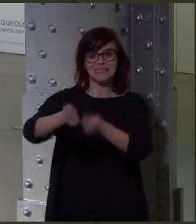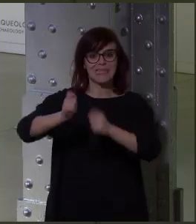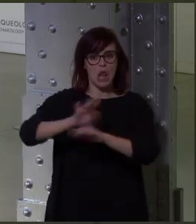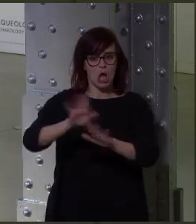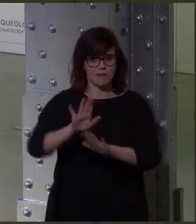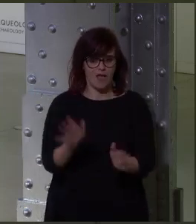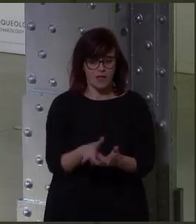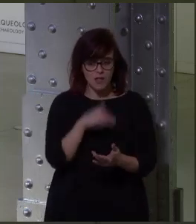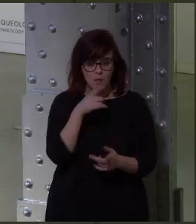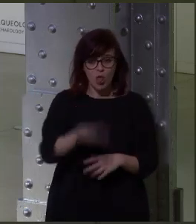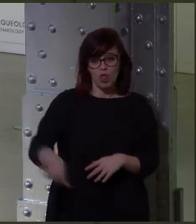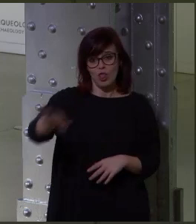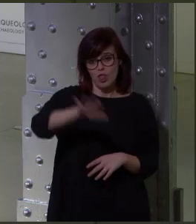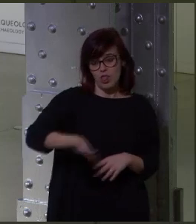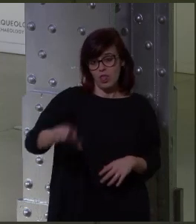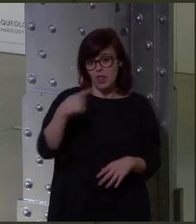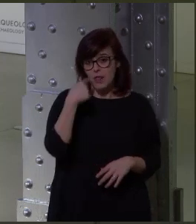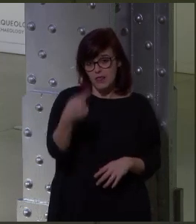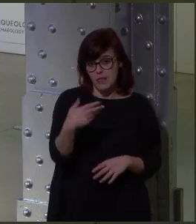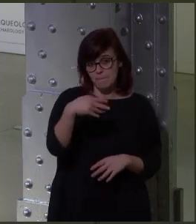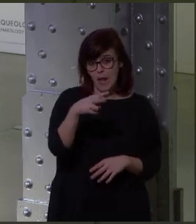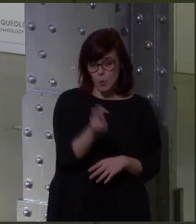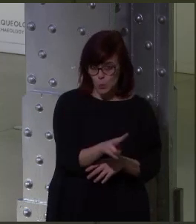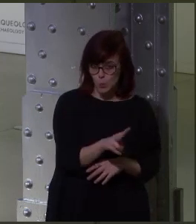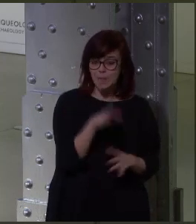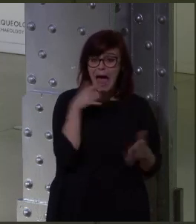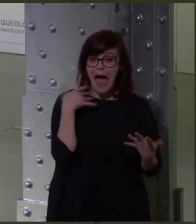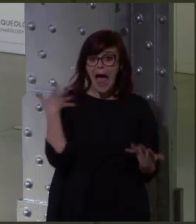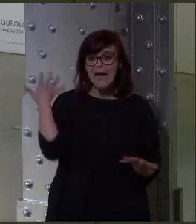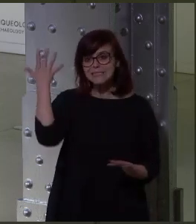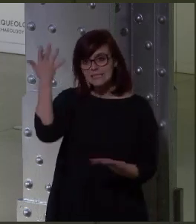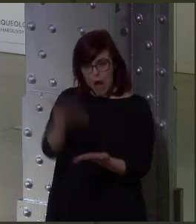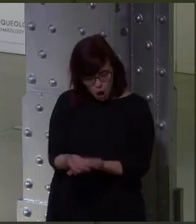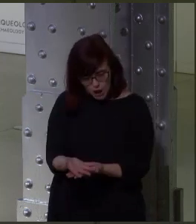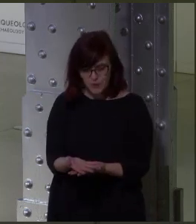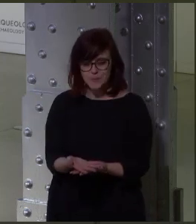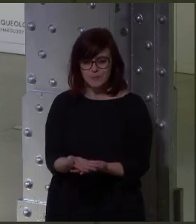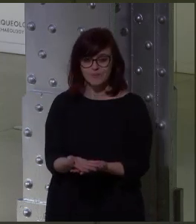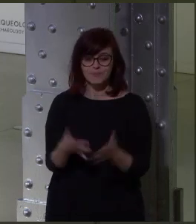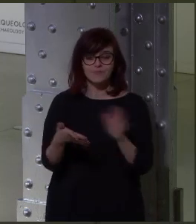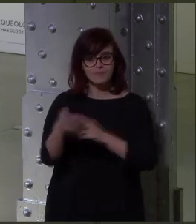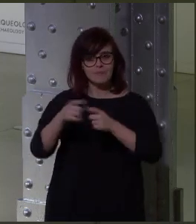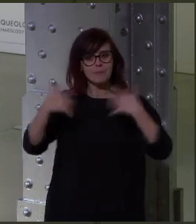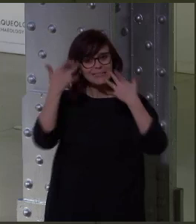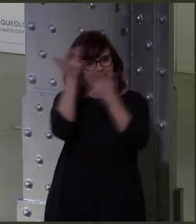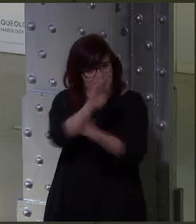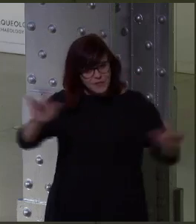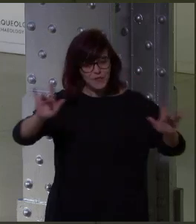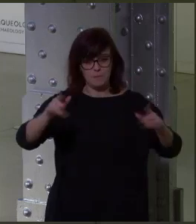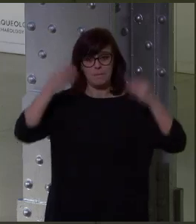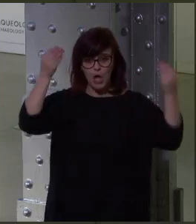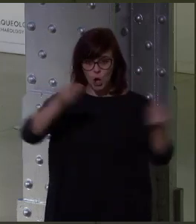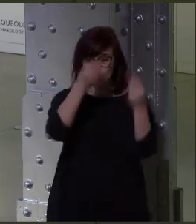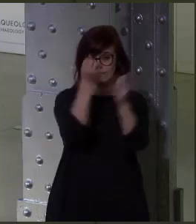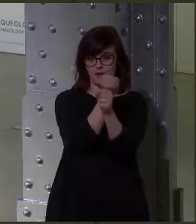y son el tipo de zonas a las que se refiere Manu. En este tiempo, debido a una mayor sensibilización, debido